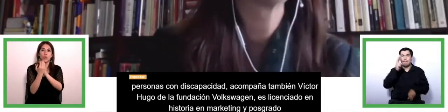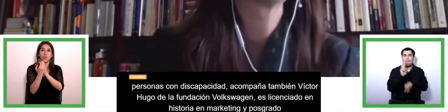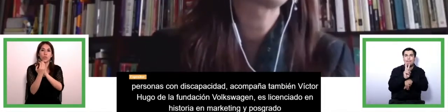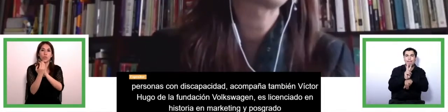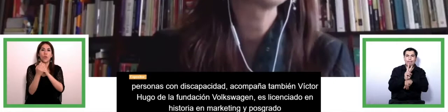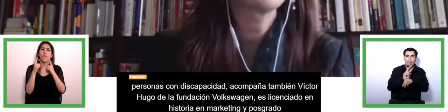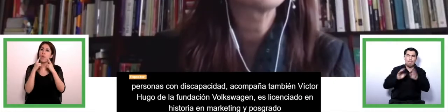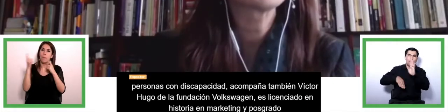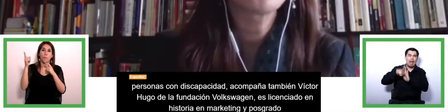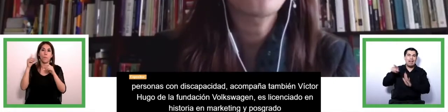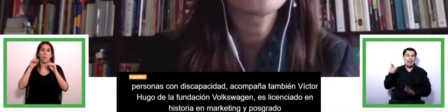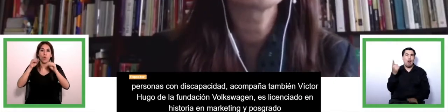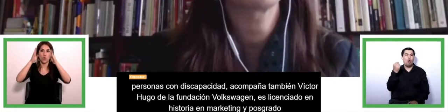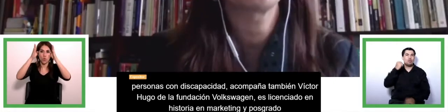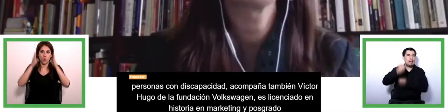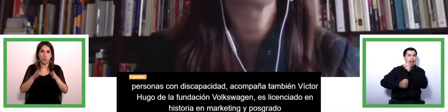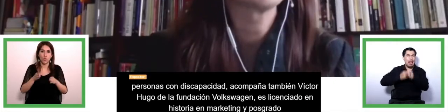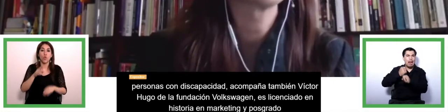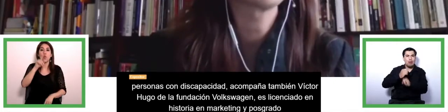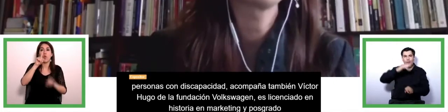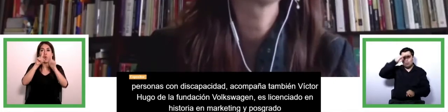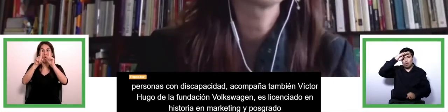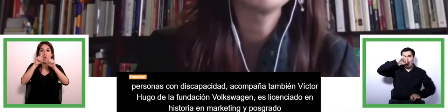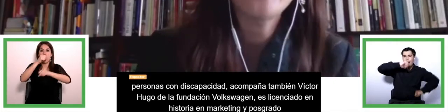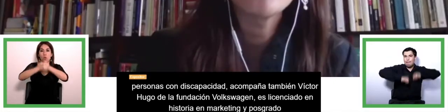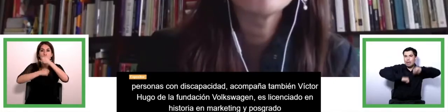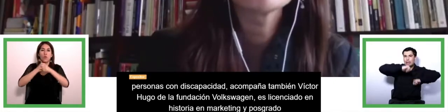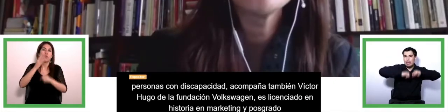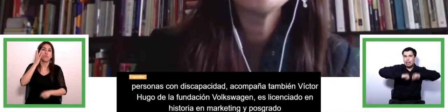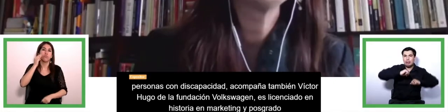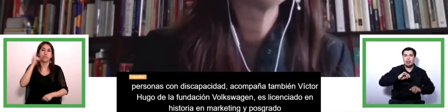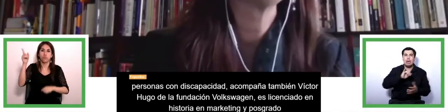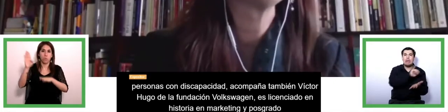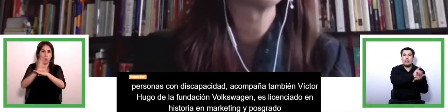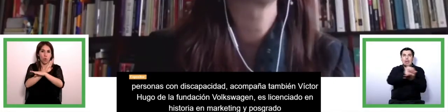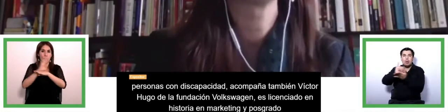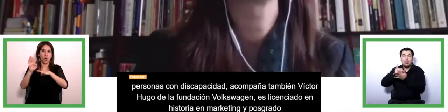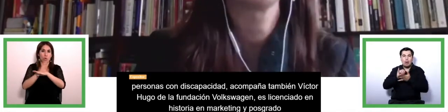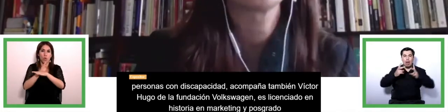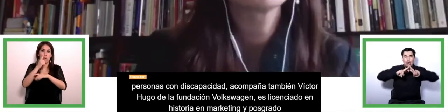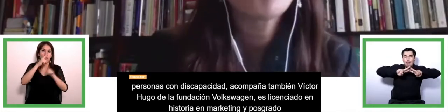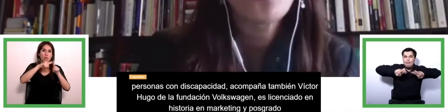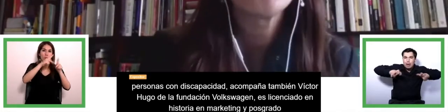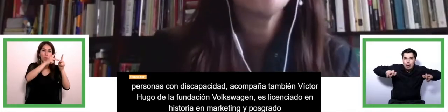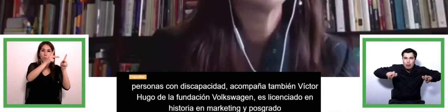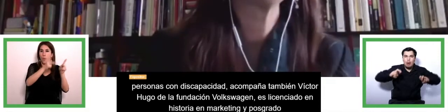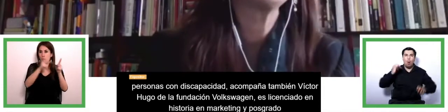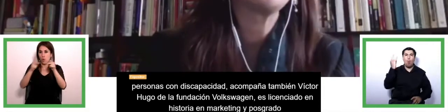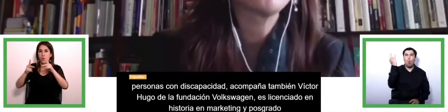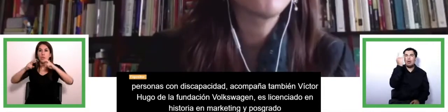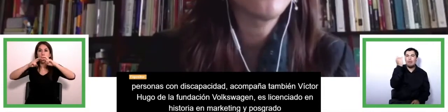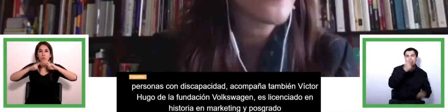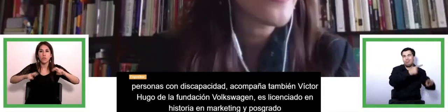Social. Tiene más de 11 años de experiencia en fundaciones empresariales, instituciones de investigación, en